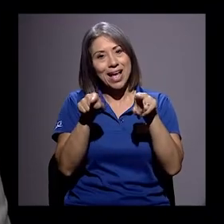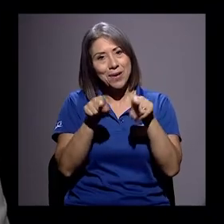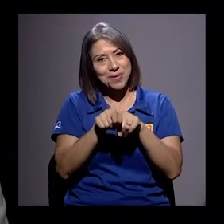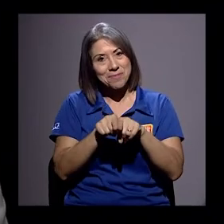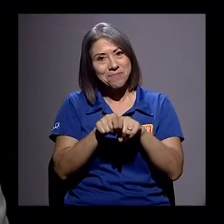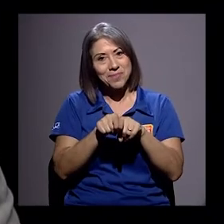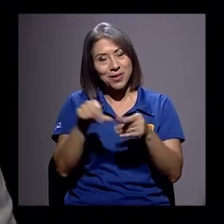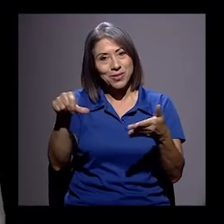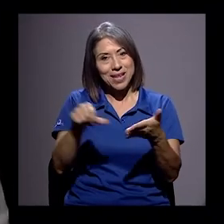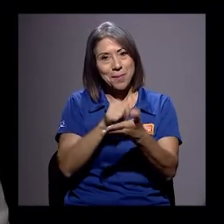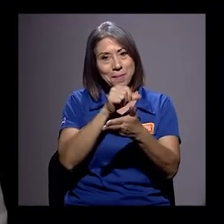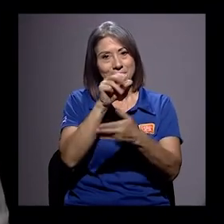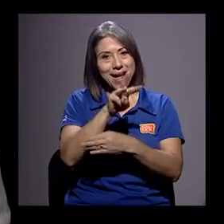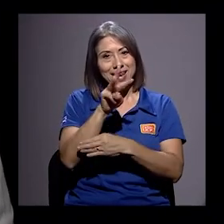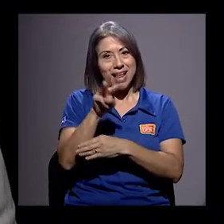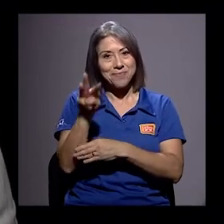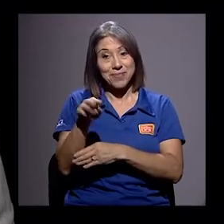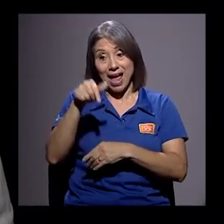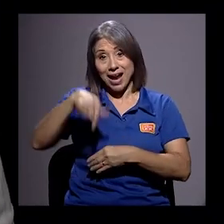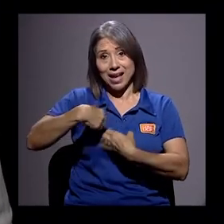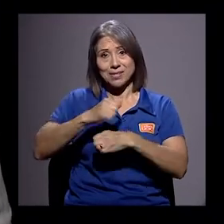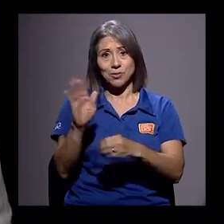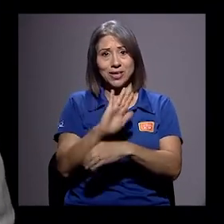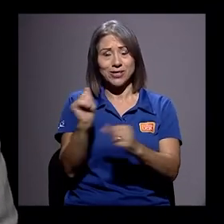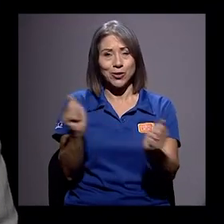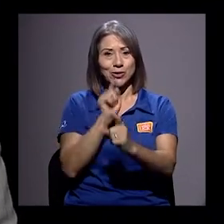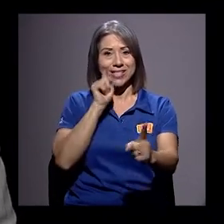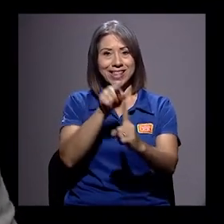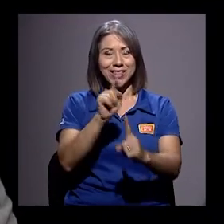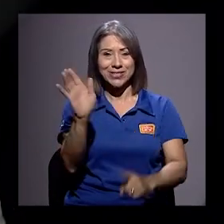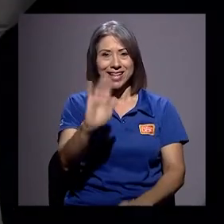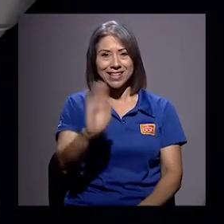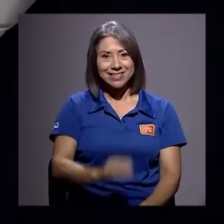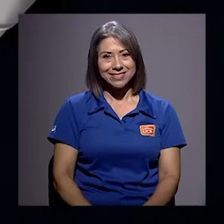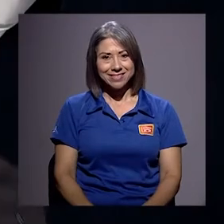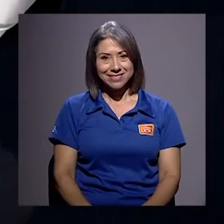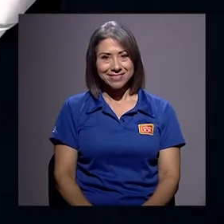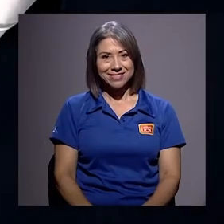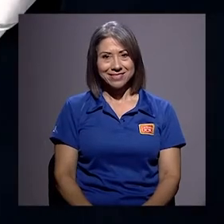nuestra página acá hacemos televisión con sentido traidor